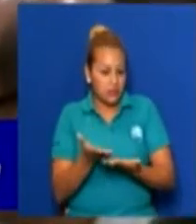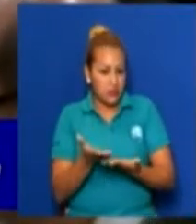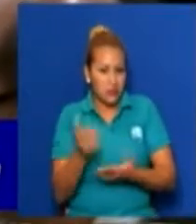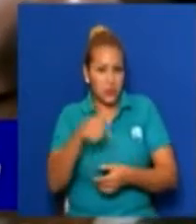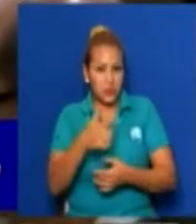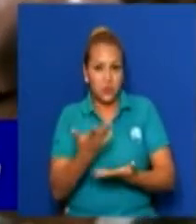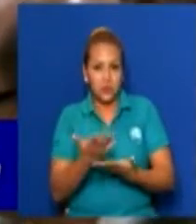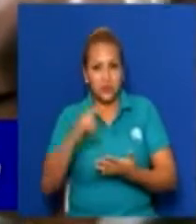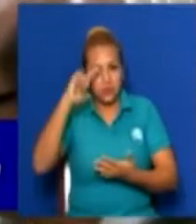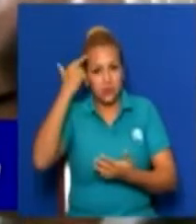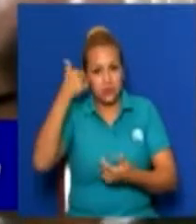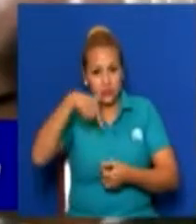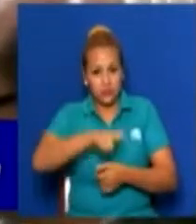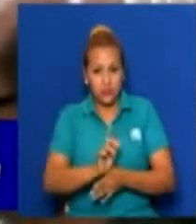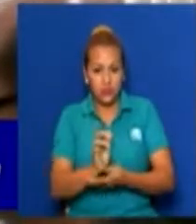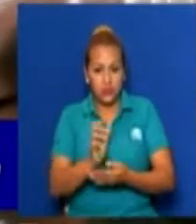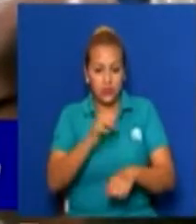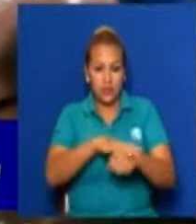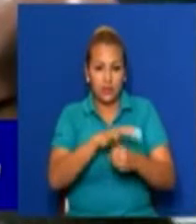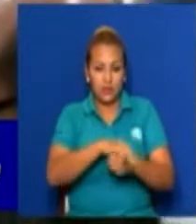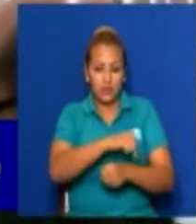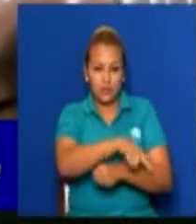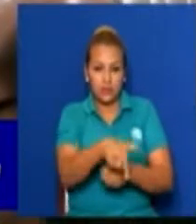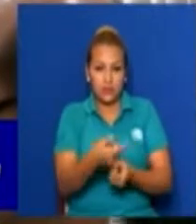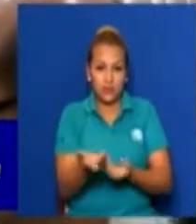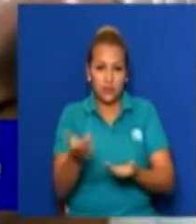este evento y los otros que han promovido.